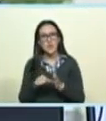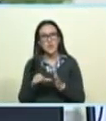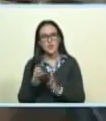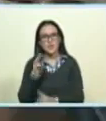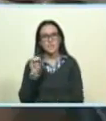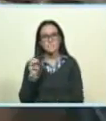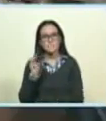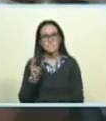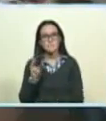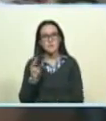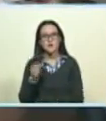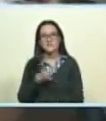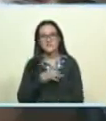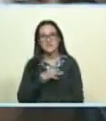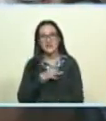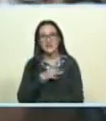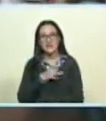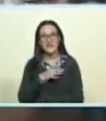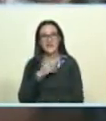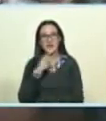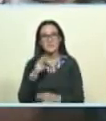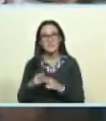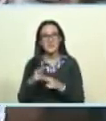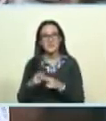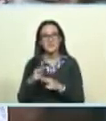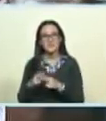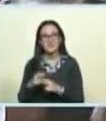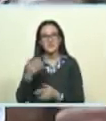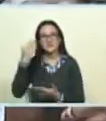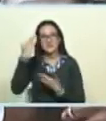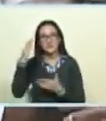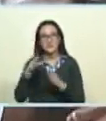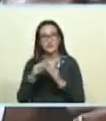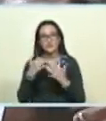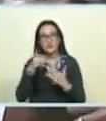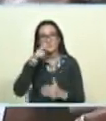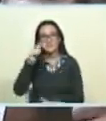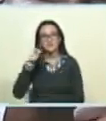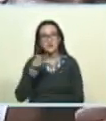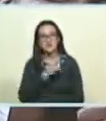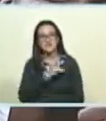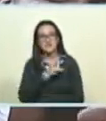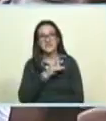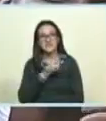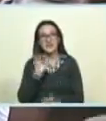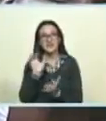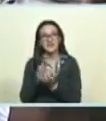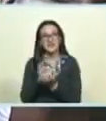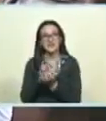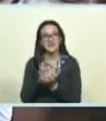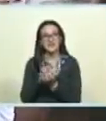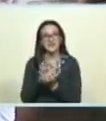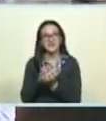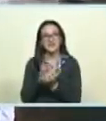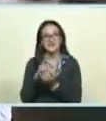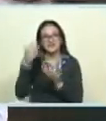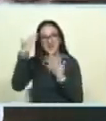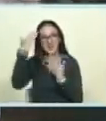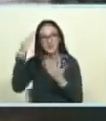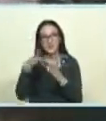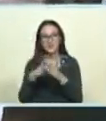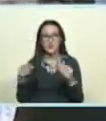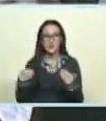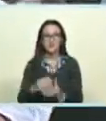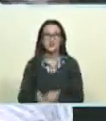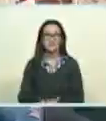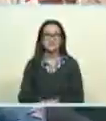Poblete? De España. Chile. ¿De Chile? De Chile, sí. Un saludo a mi gente chilena y no espartana. ¡Saludos bueno, a todos!